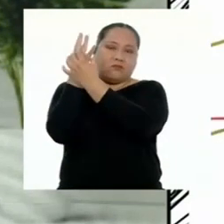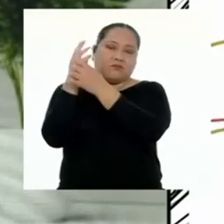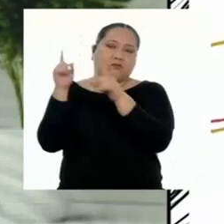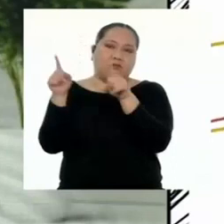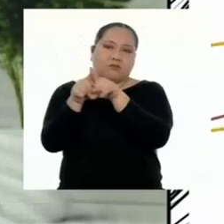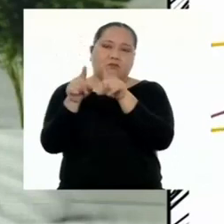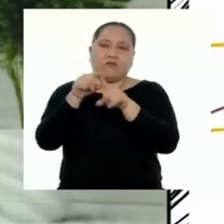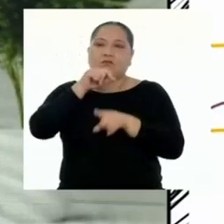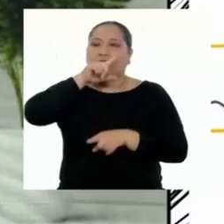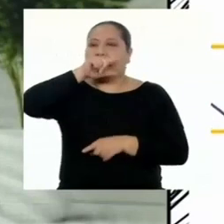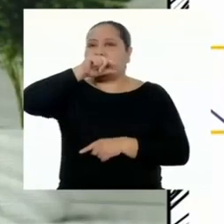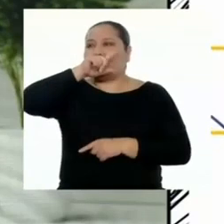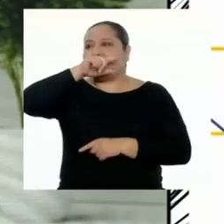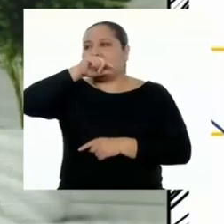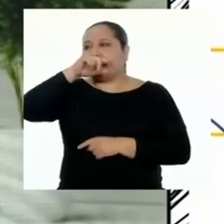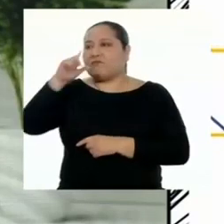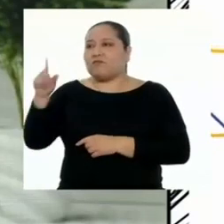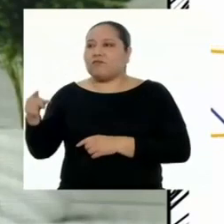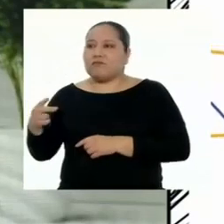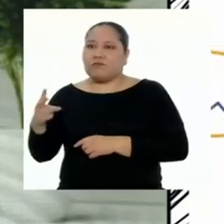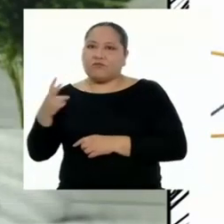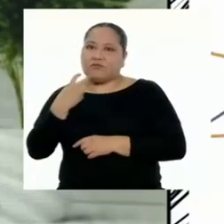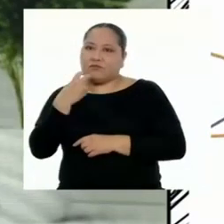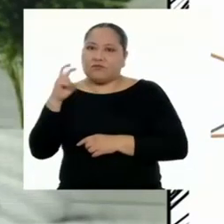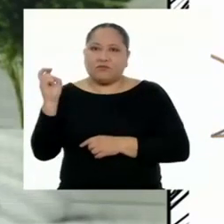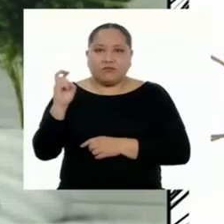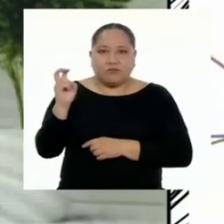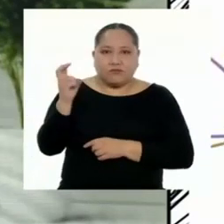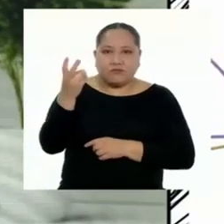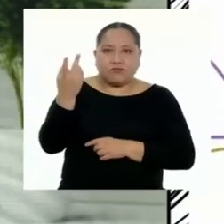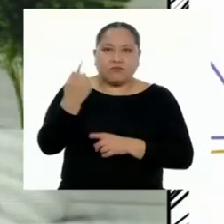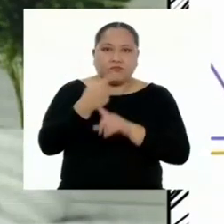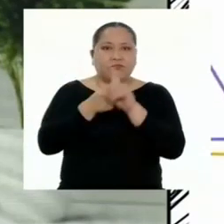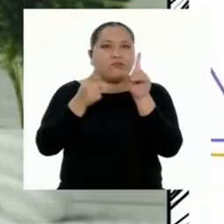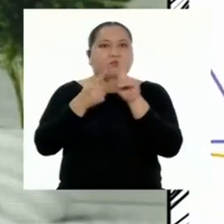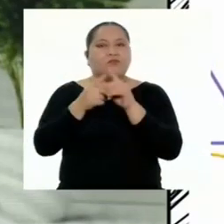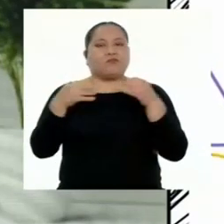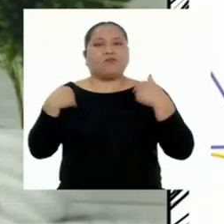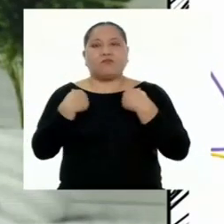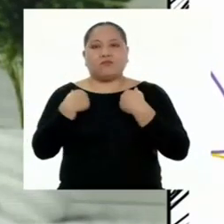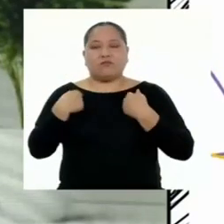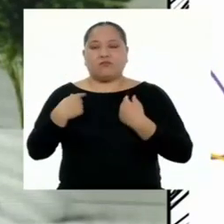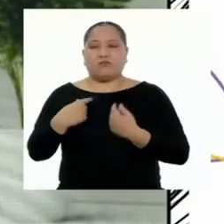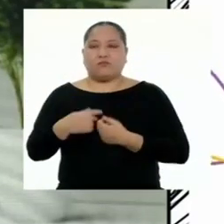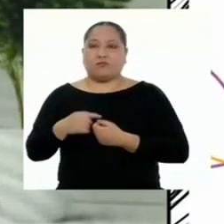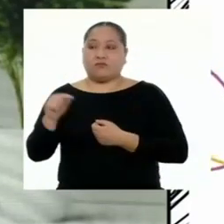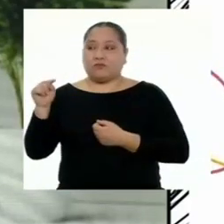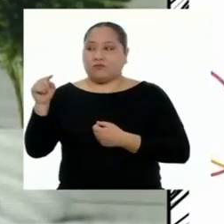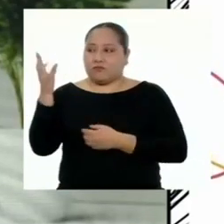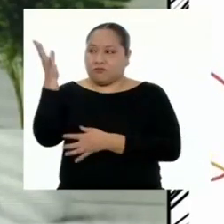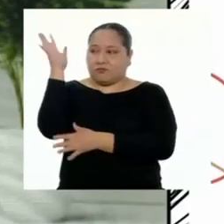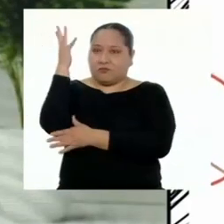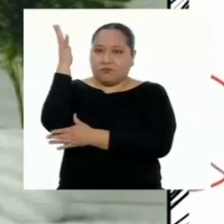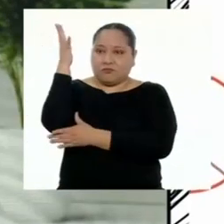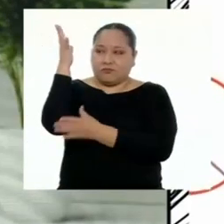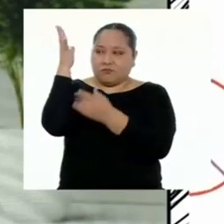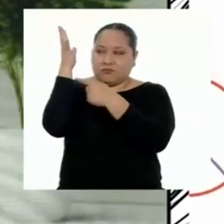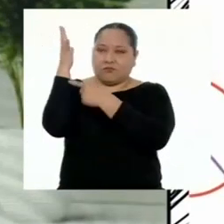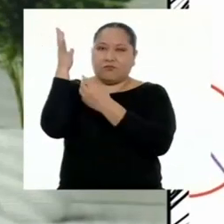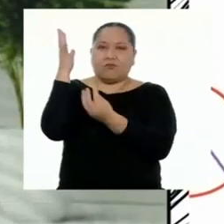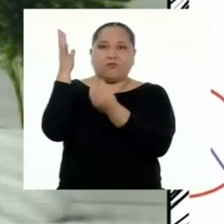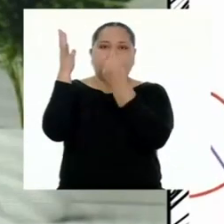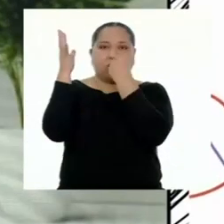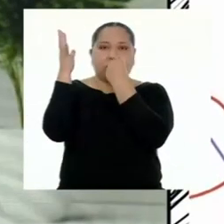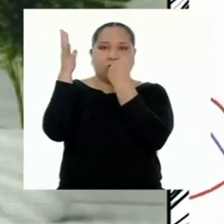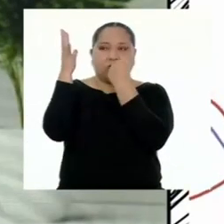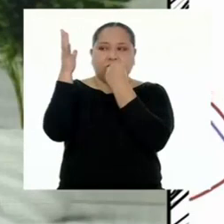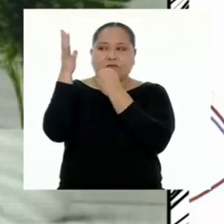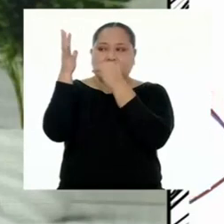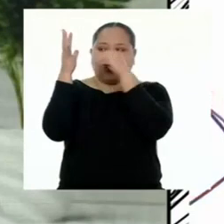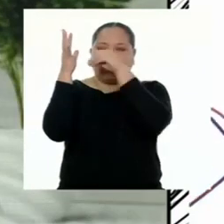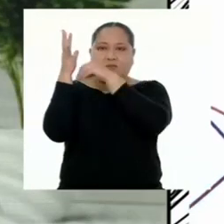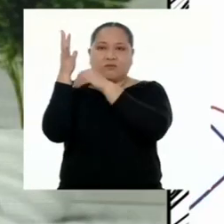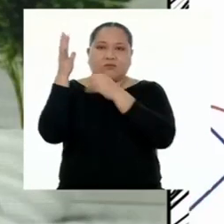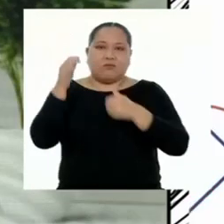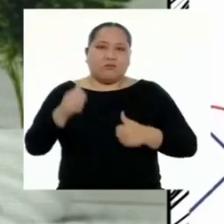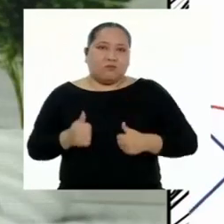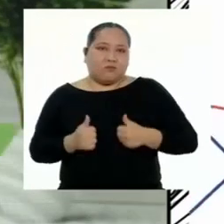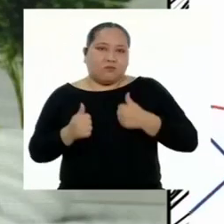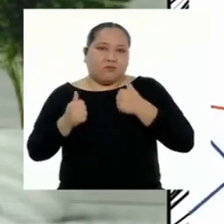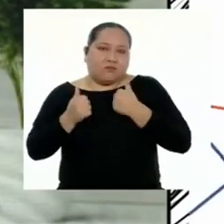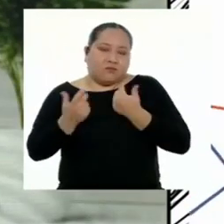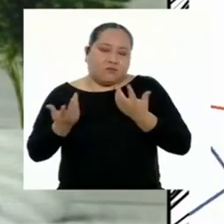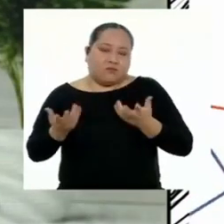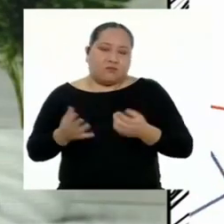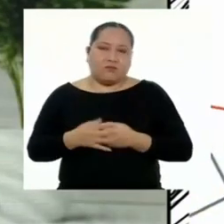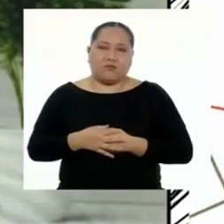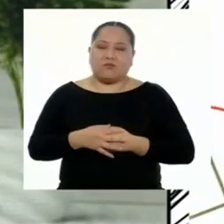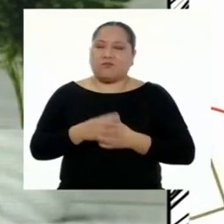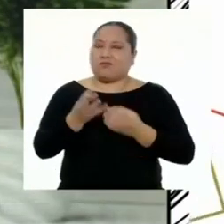como aves, reptiles, mamíferos, quienes encuentran en este su alimento, hogar y refugio.